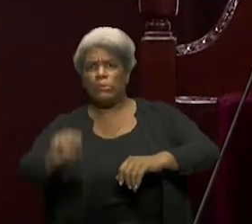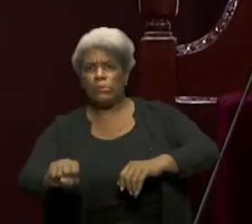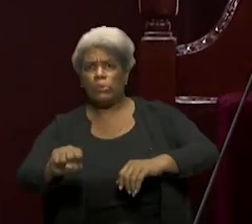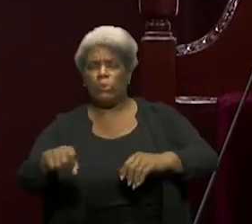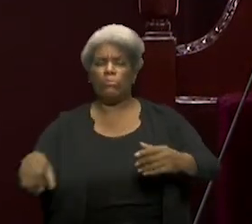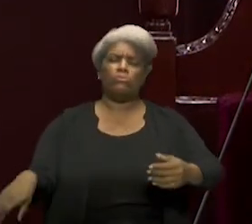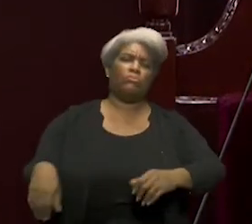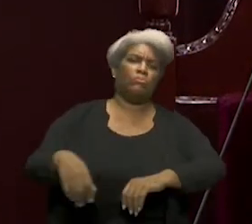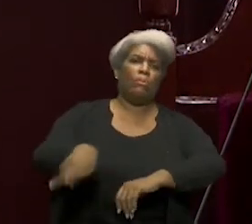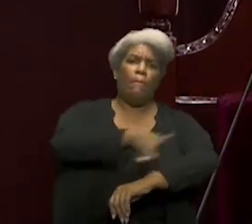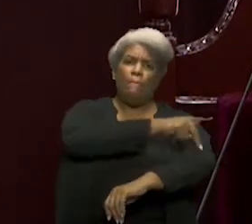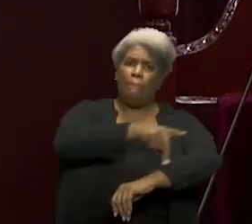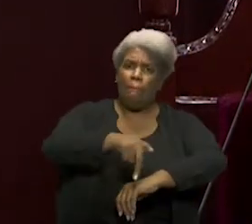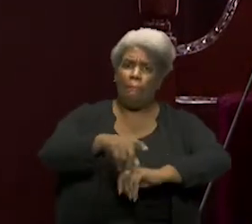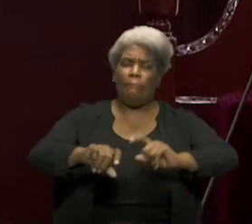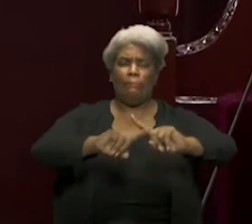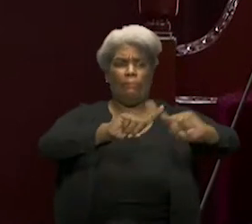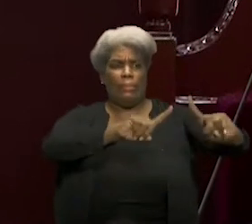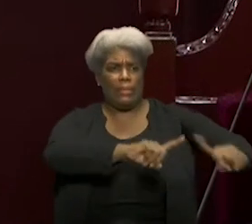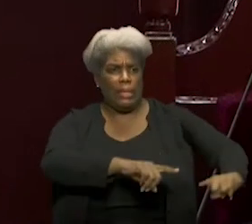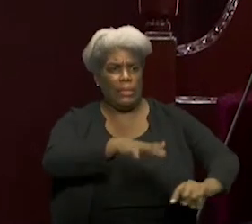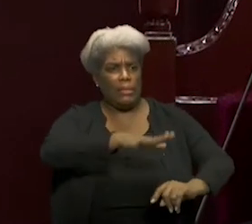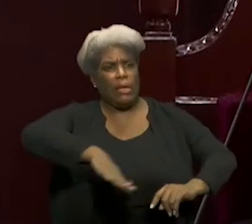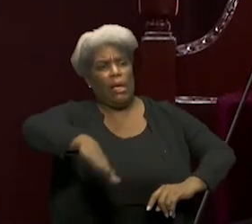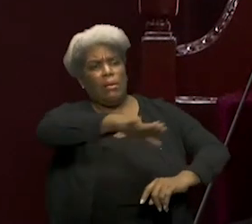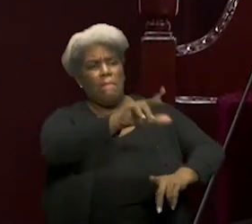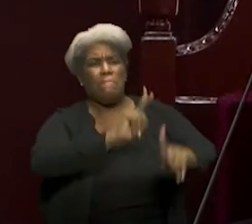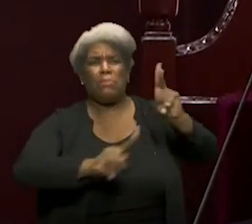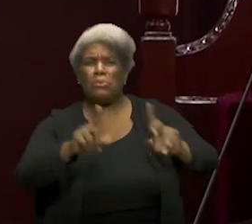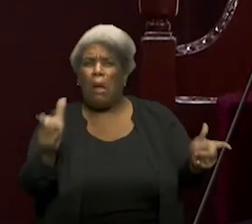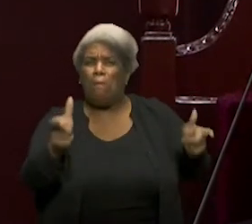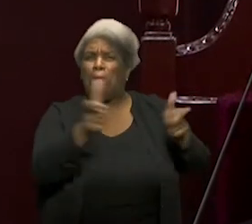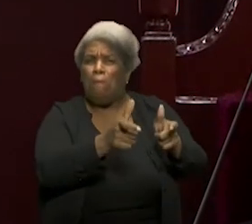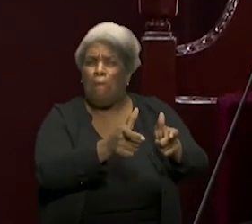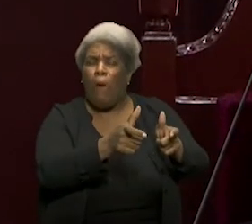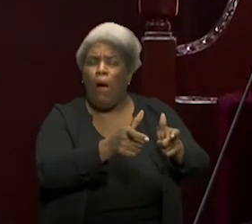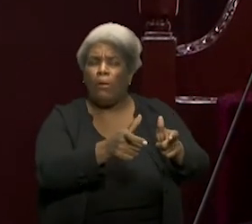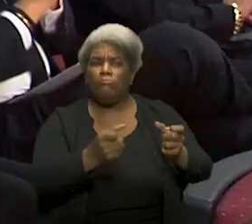poblada de todo el país. Y por muchos años...